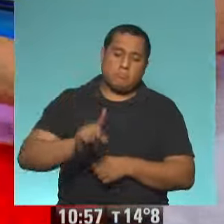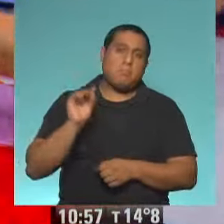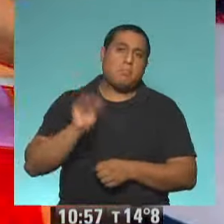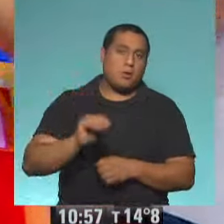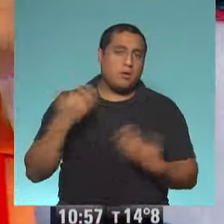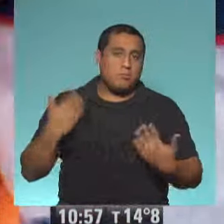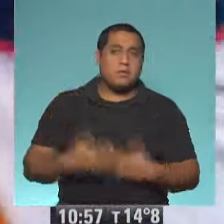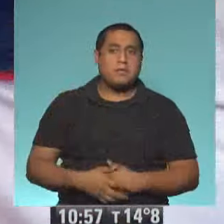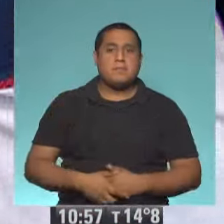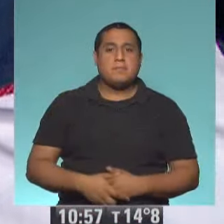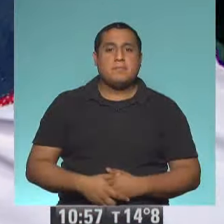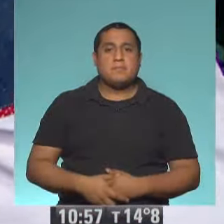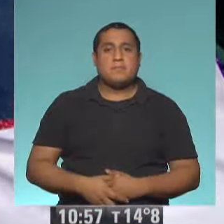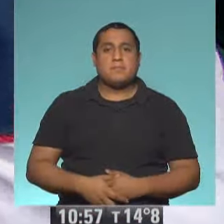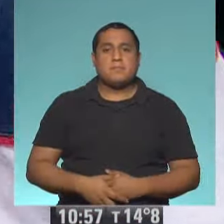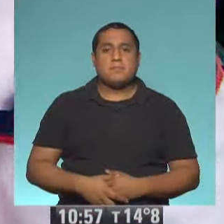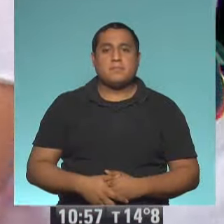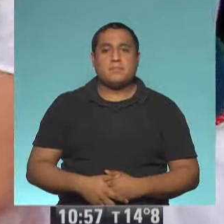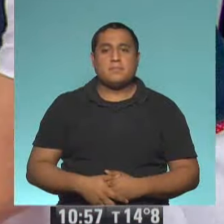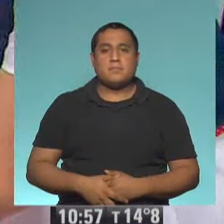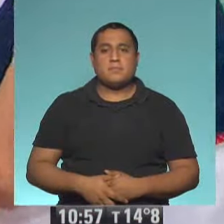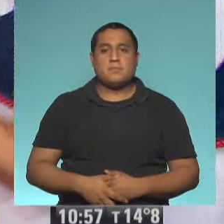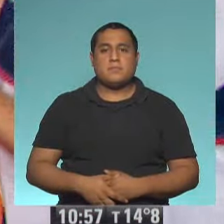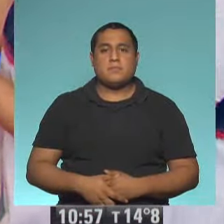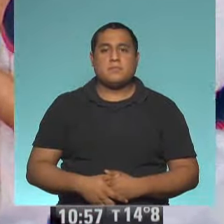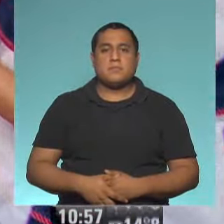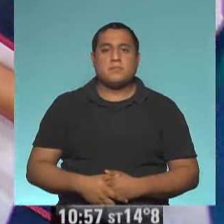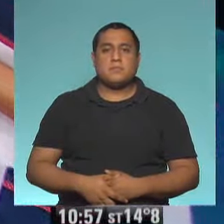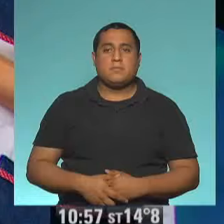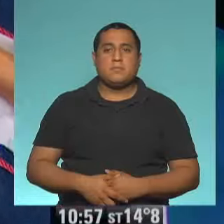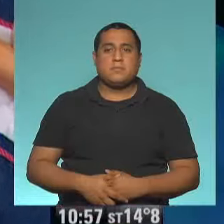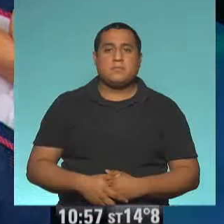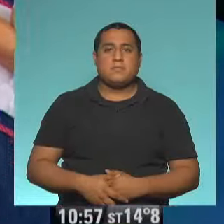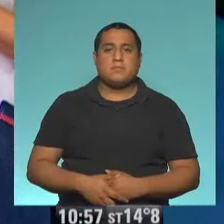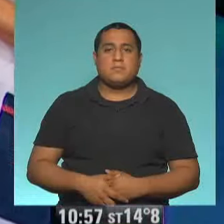Borri. Toma. Chicos y chicas. Ahora que lo voy a recordar un poco con más de onda.